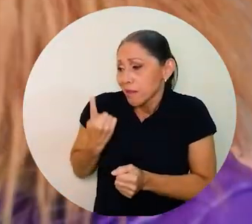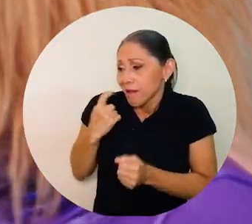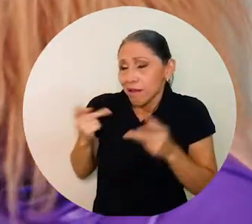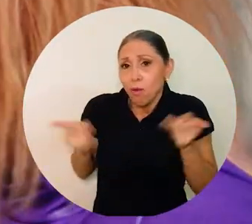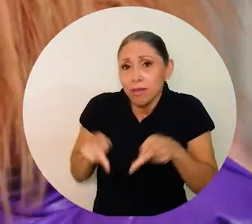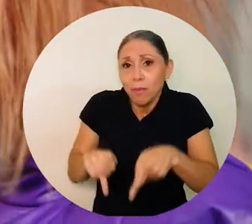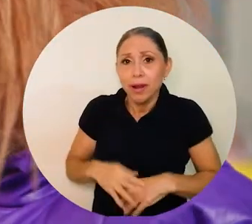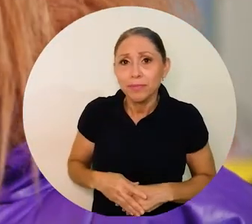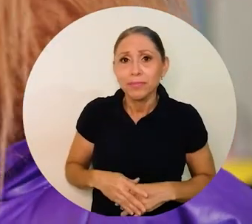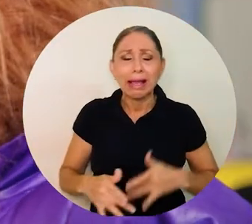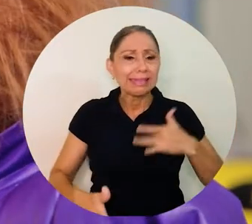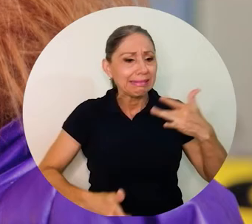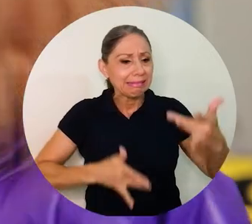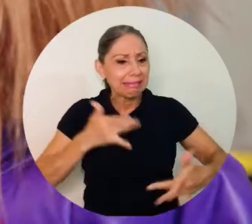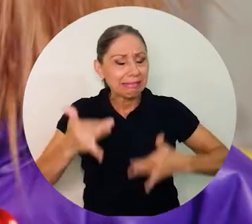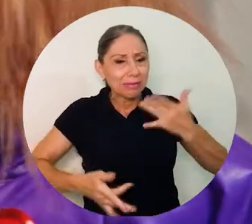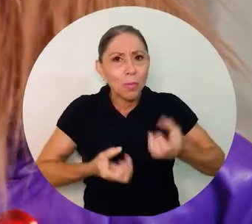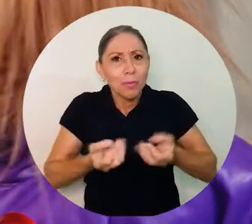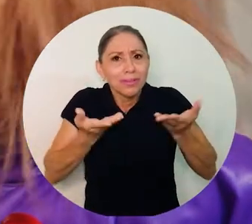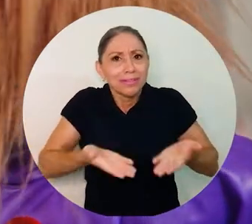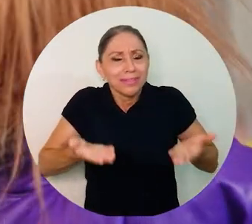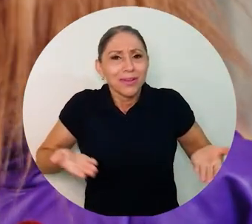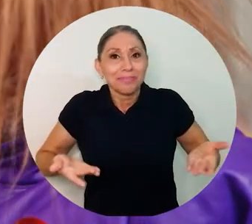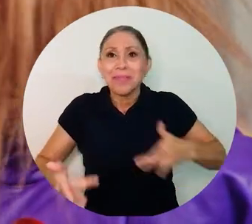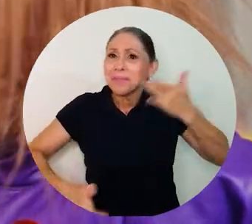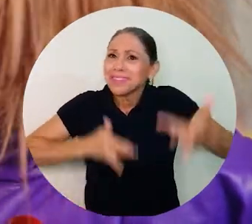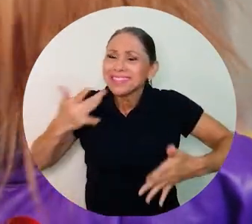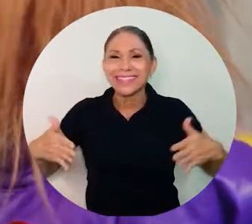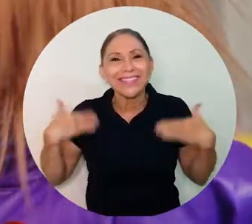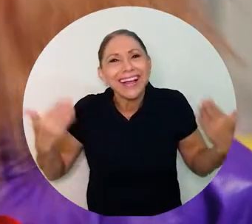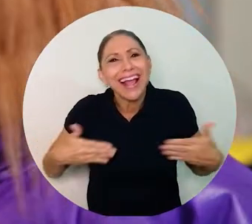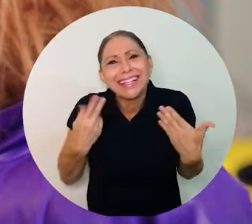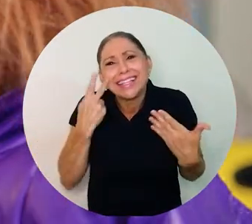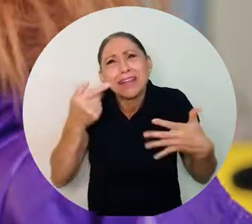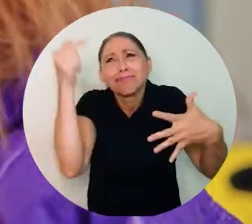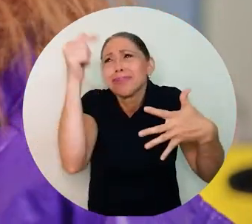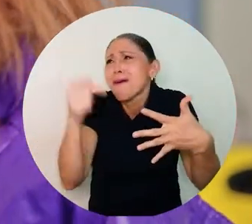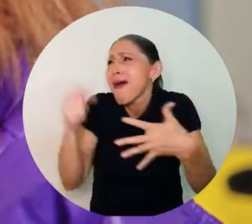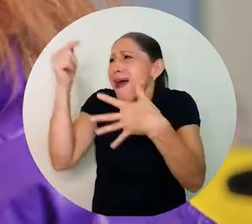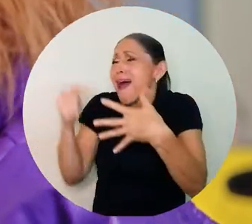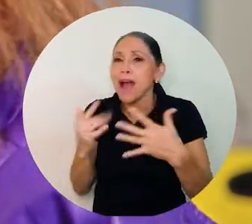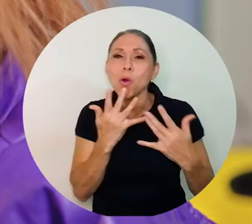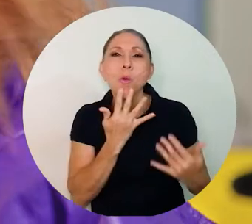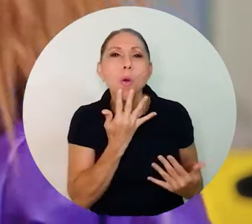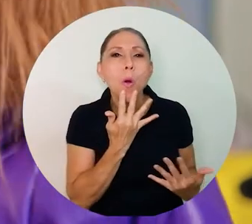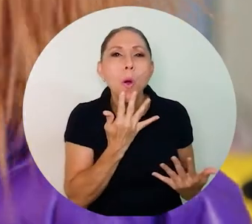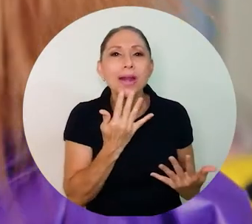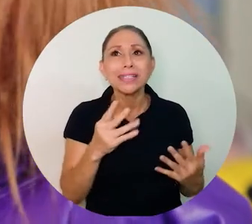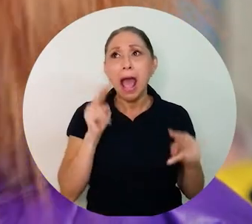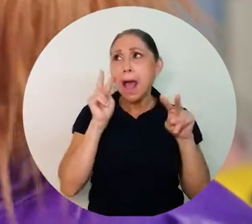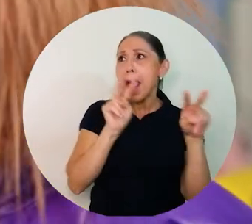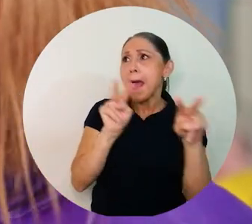contemporáneo? Siento muchas cosas. Me siento feliz de ver tantos colores, de conocer el museo